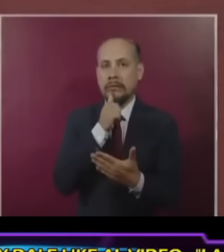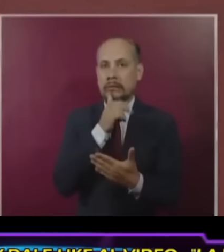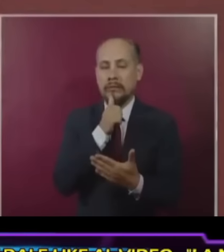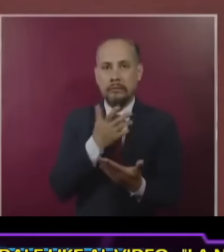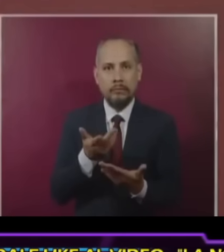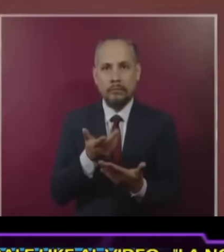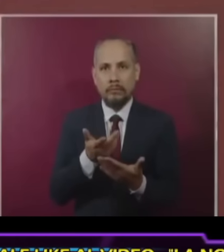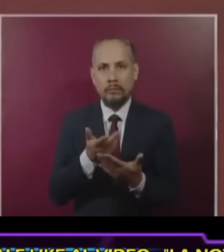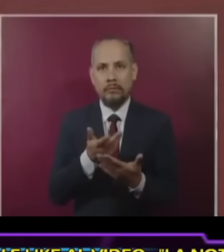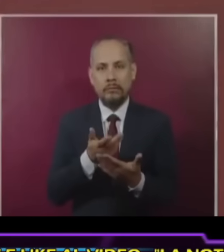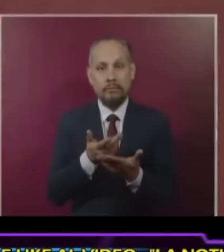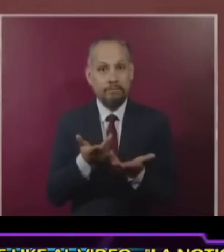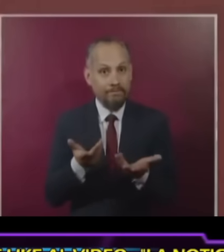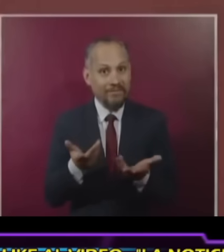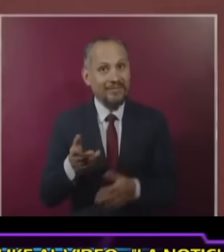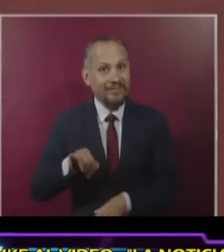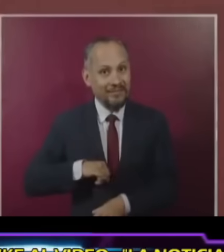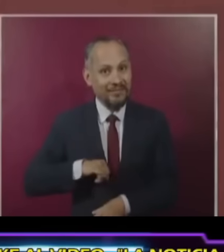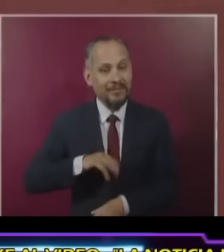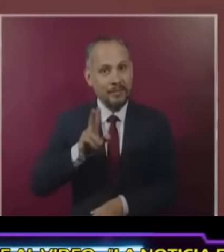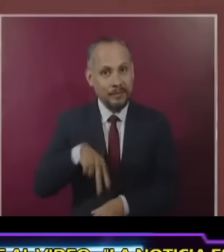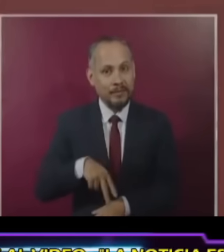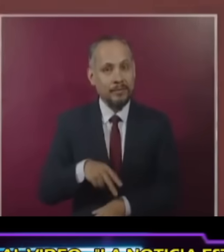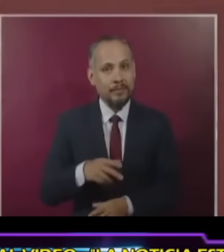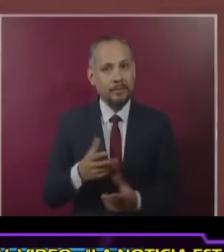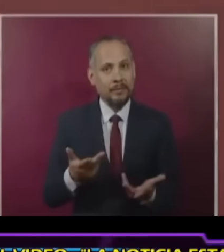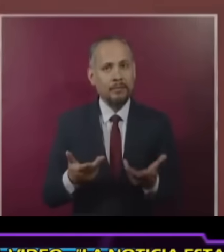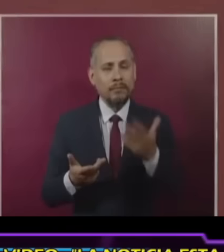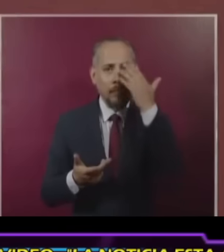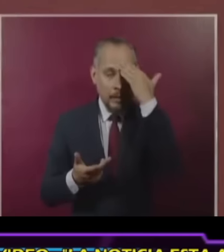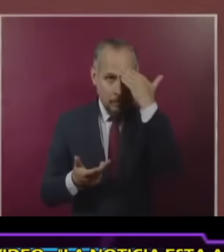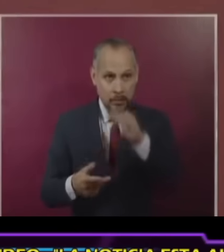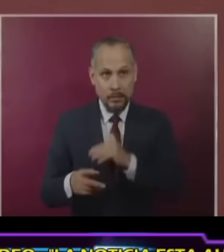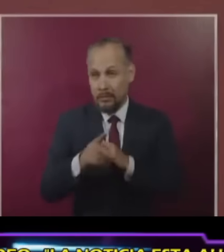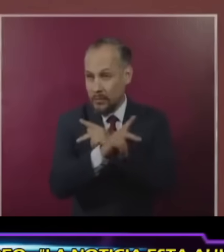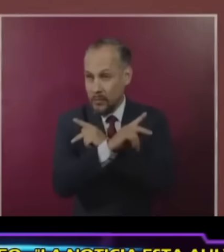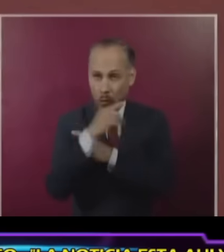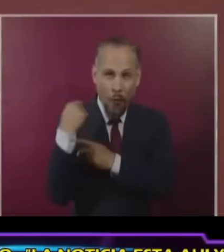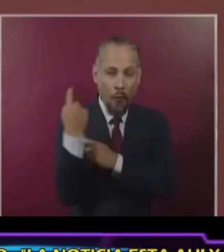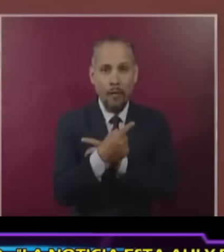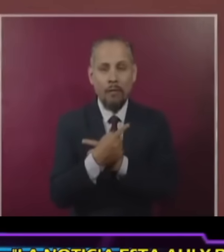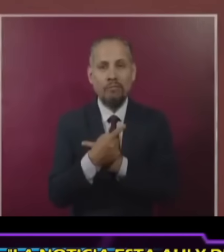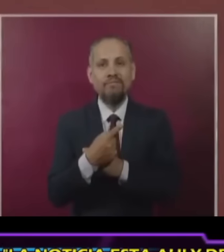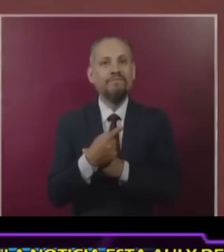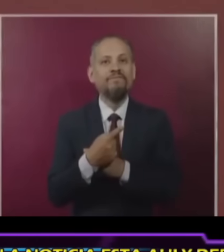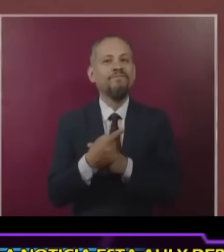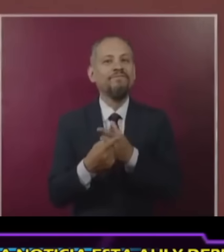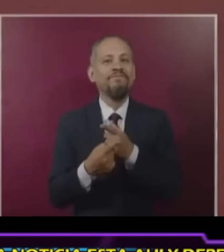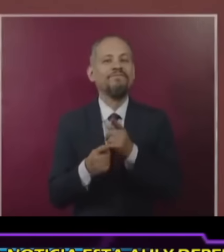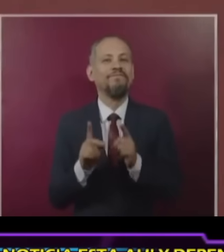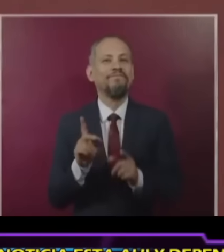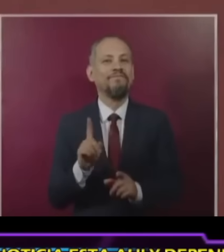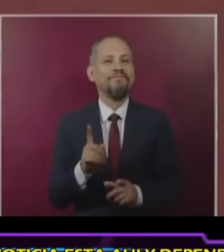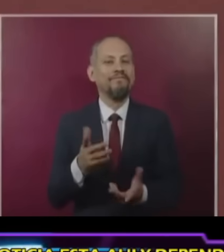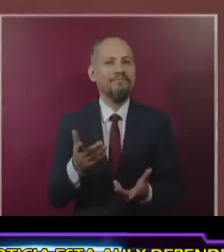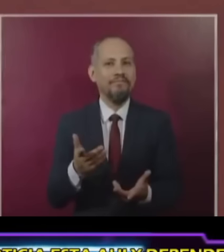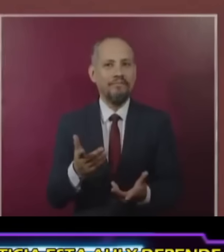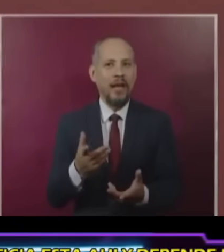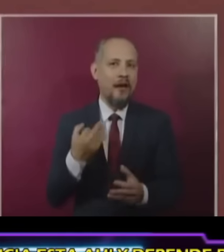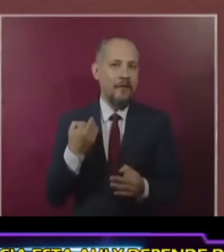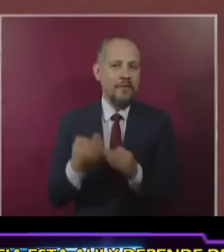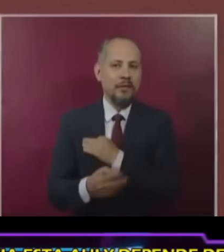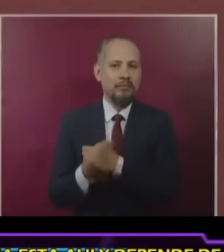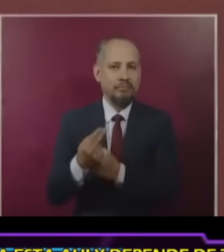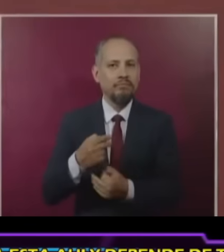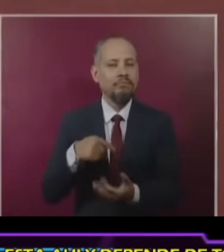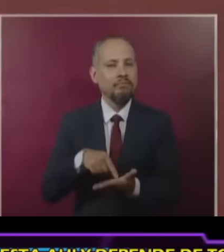interesante pero Pareciera que todos lo sabemos pero no es así tenemos que seguir informando porque